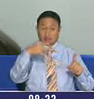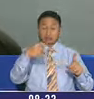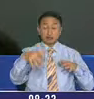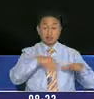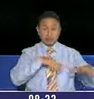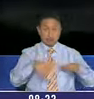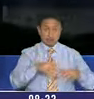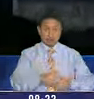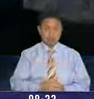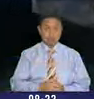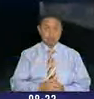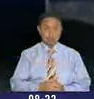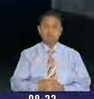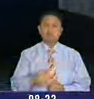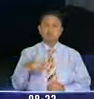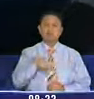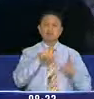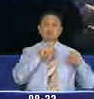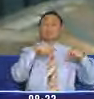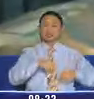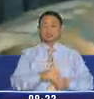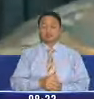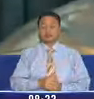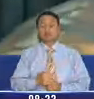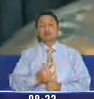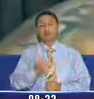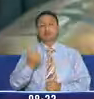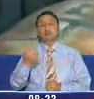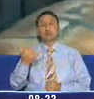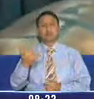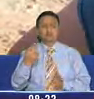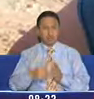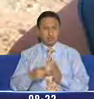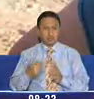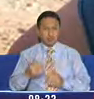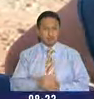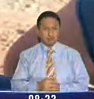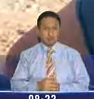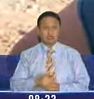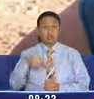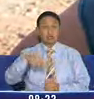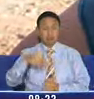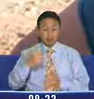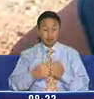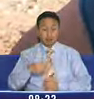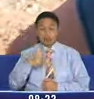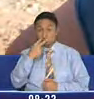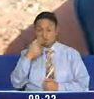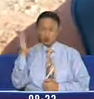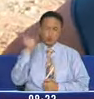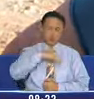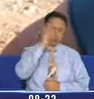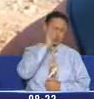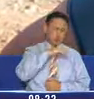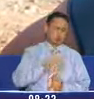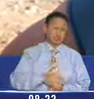actividad ocasiona. Esto tiene relación directa con lo que sucede hoy en el actual canal. Tenemos problemas con los dolores, con